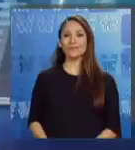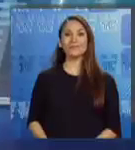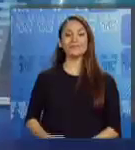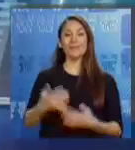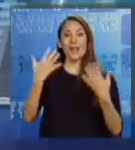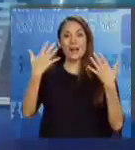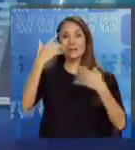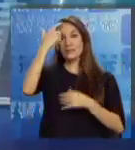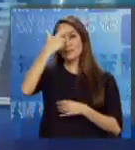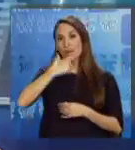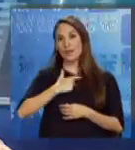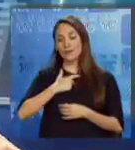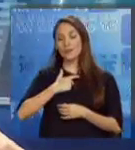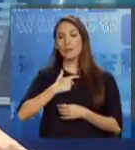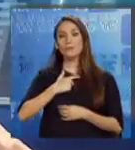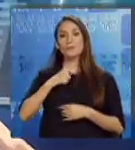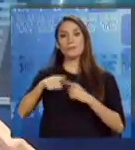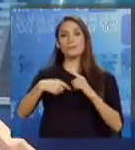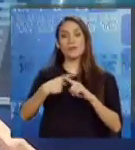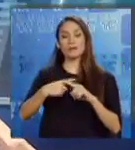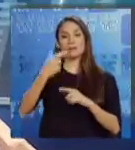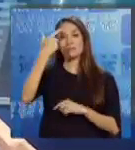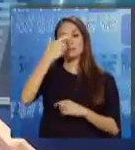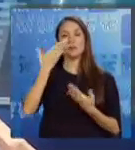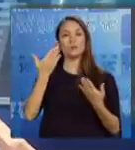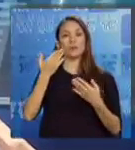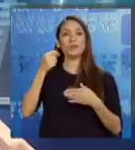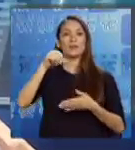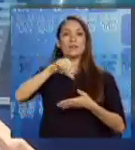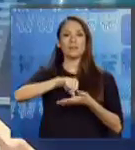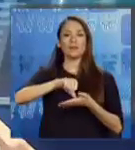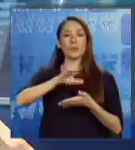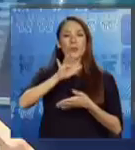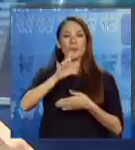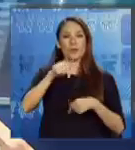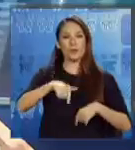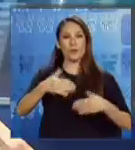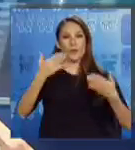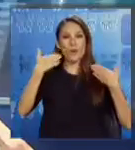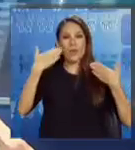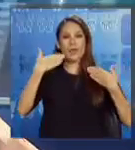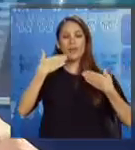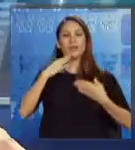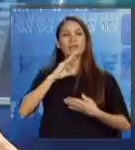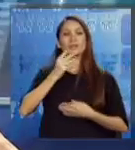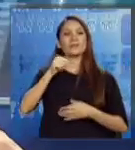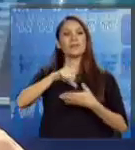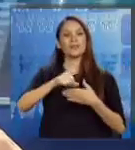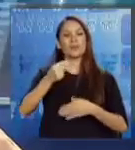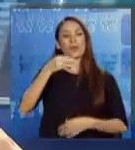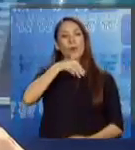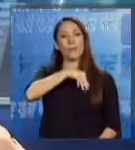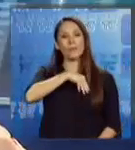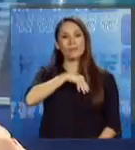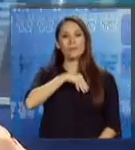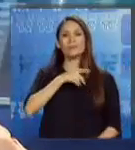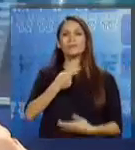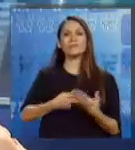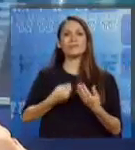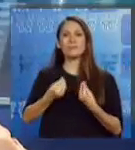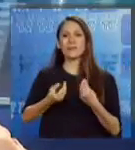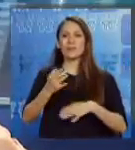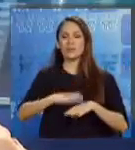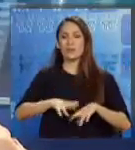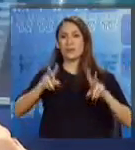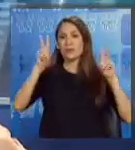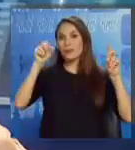Artesanos y artistas se concentran en el Centro de Convenciones de Guayaquil para vender sus productos en beneficio de los afectados del terremoto